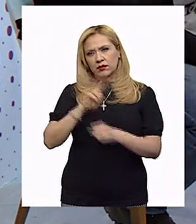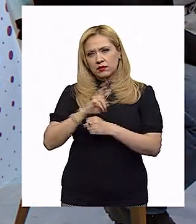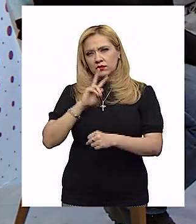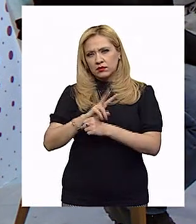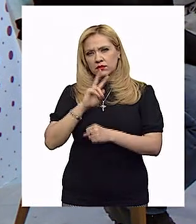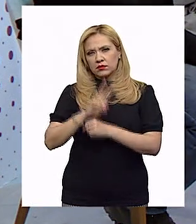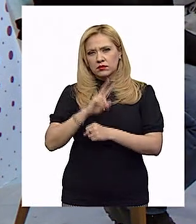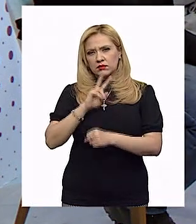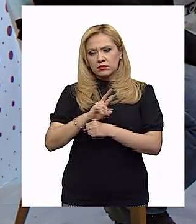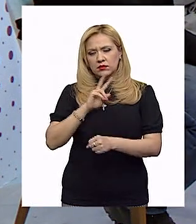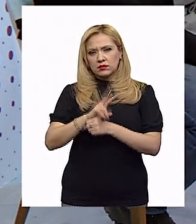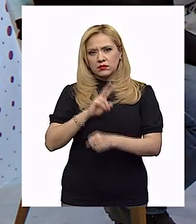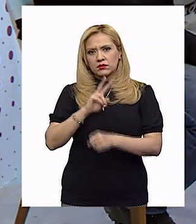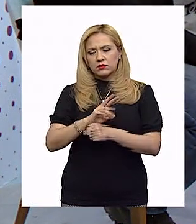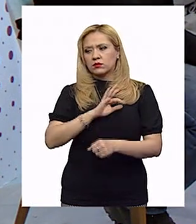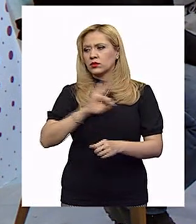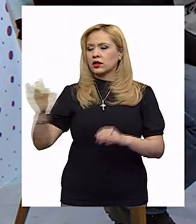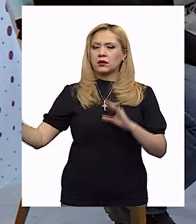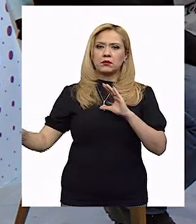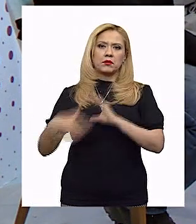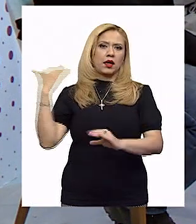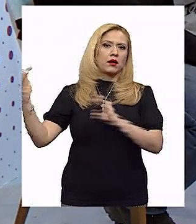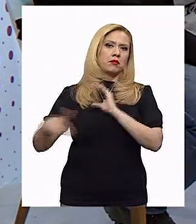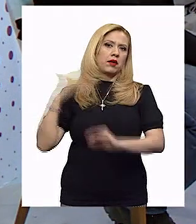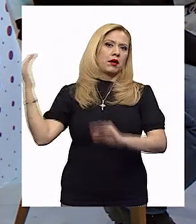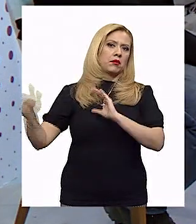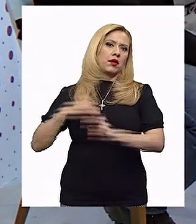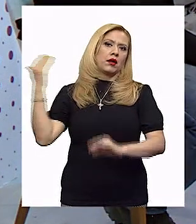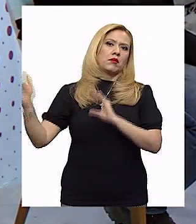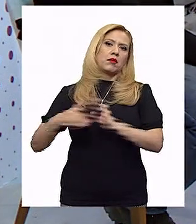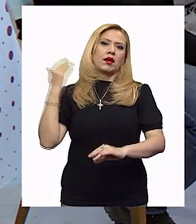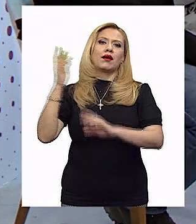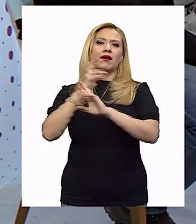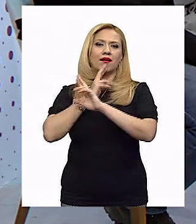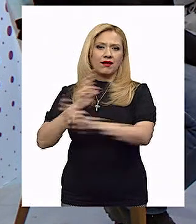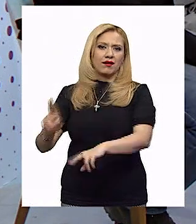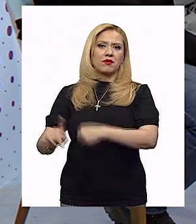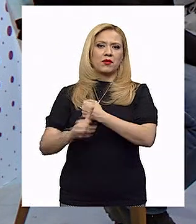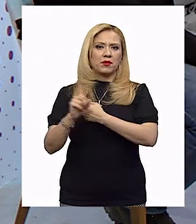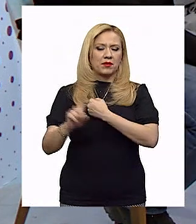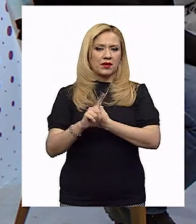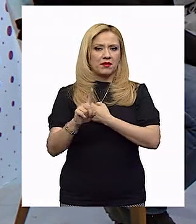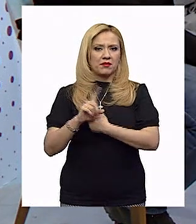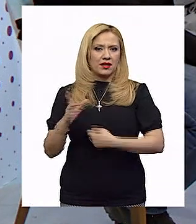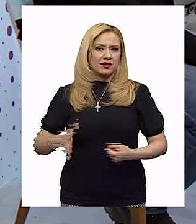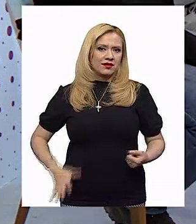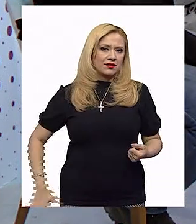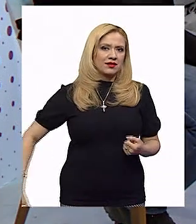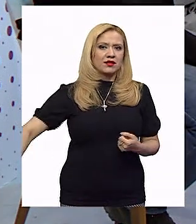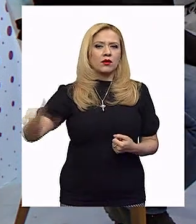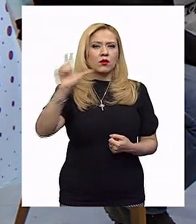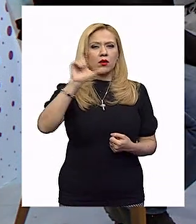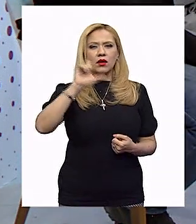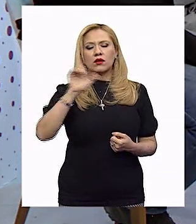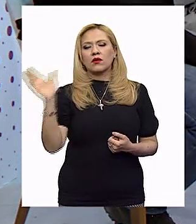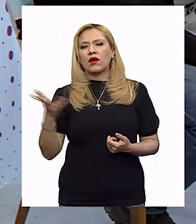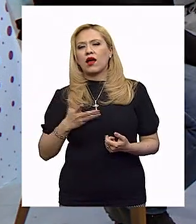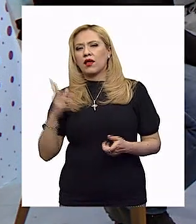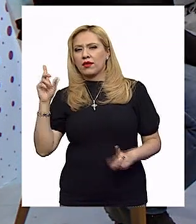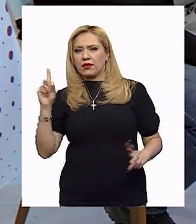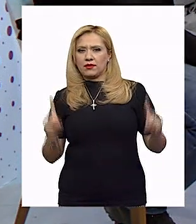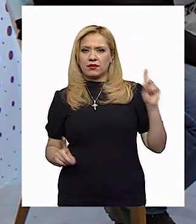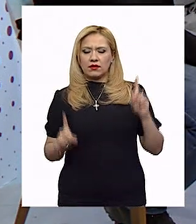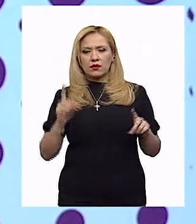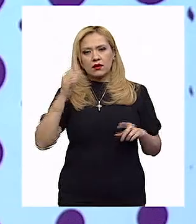para poder resolver un poco los problemas internos cuando existen sospechas. ¿Dónde está